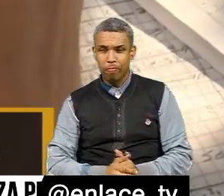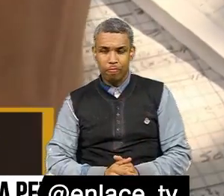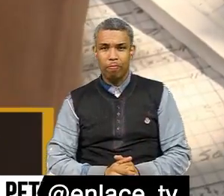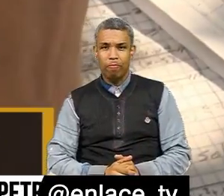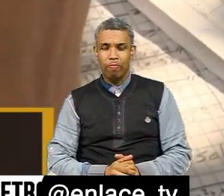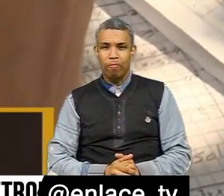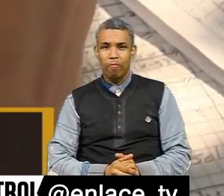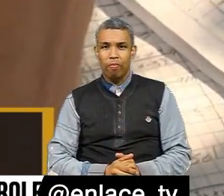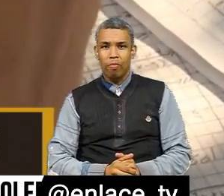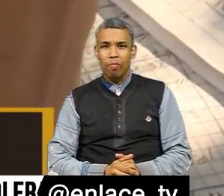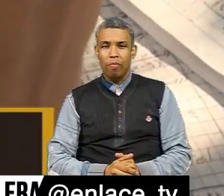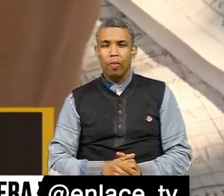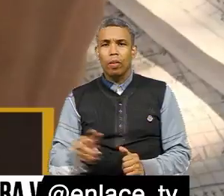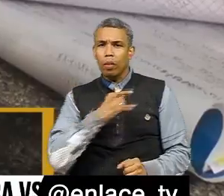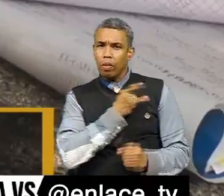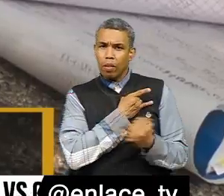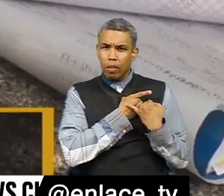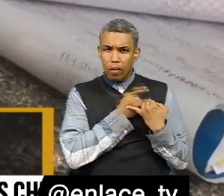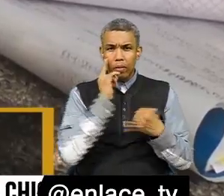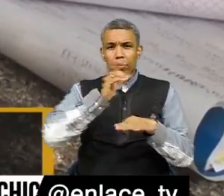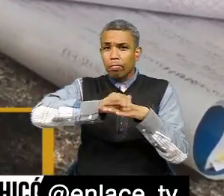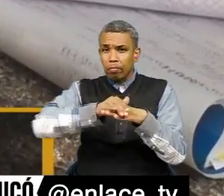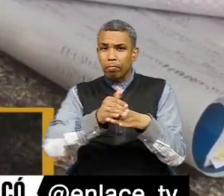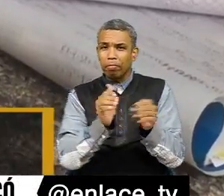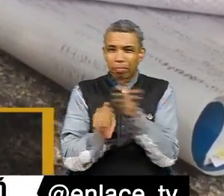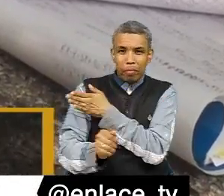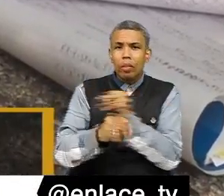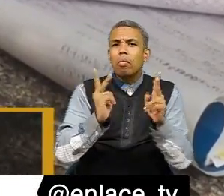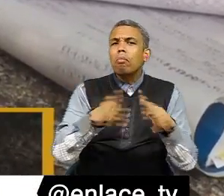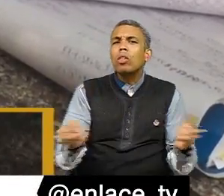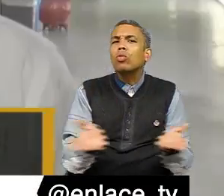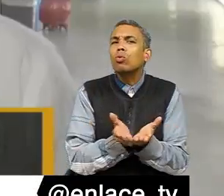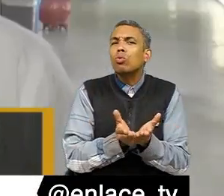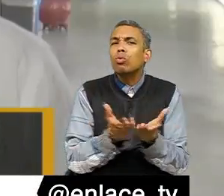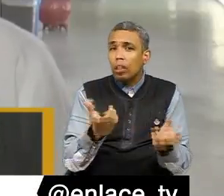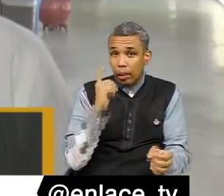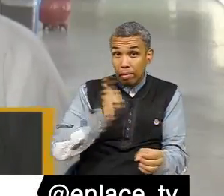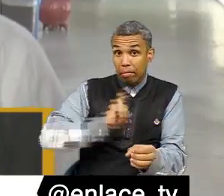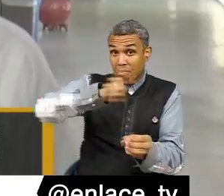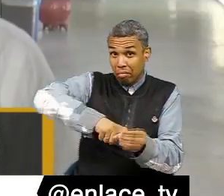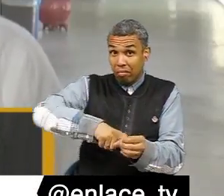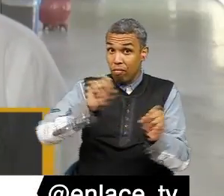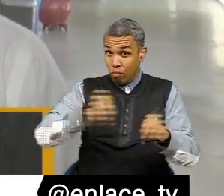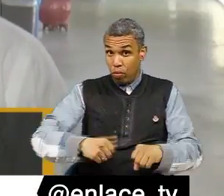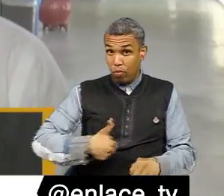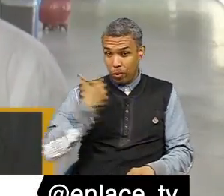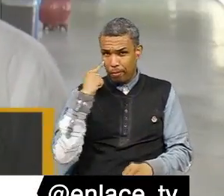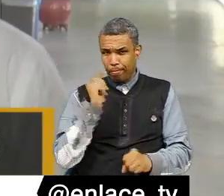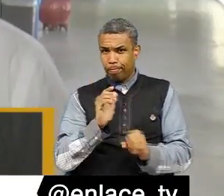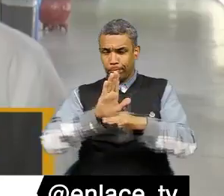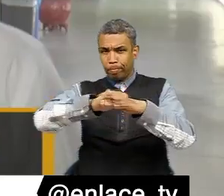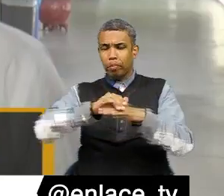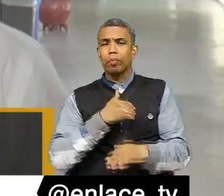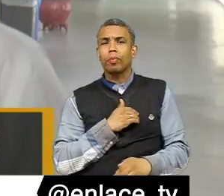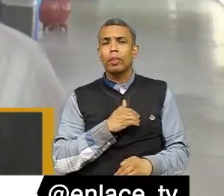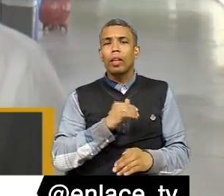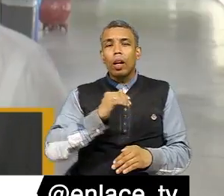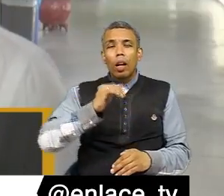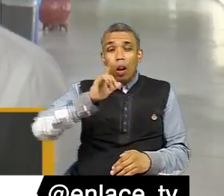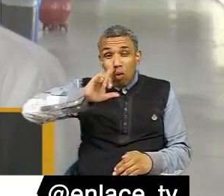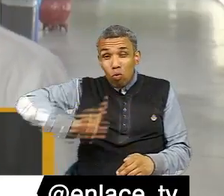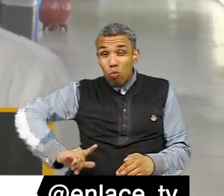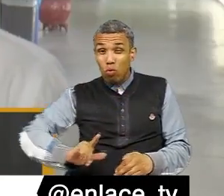Bermeja ha recordado que tiene abierto el periodo de inscripciones para el nivel introductorio. Este 21 de julio se cierran las inscripciones